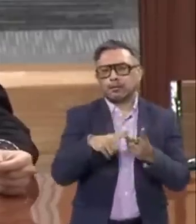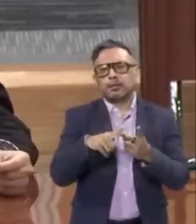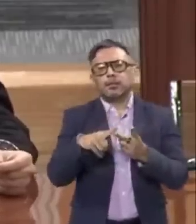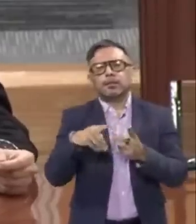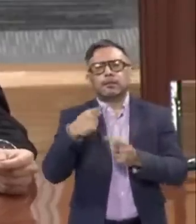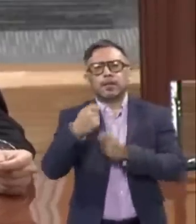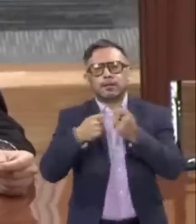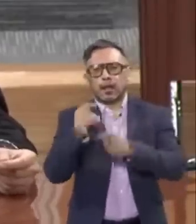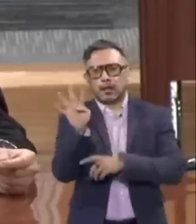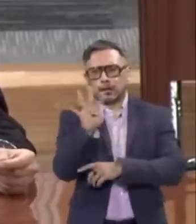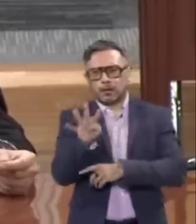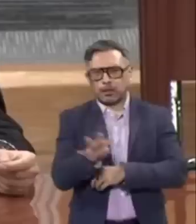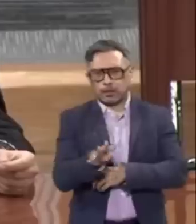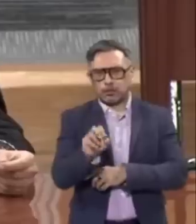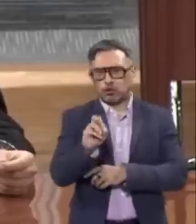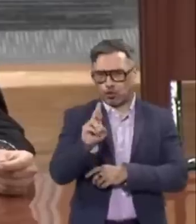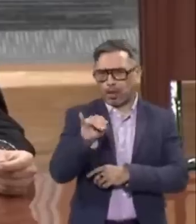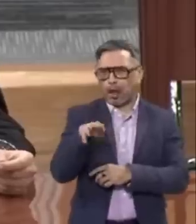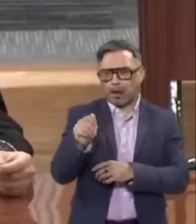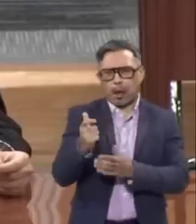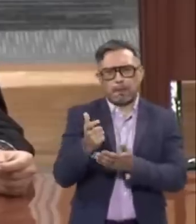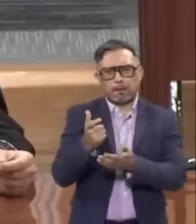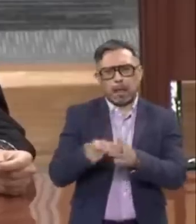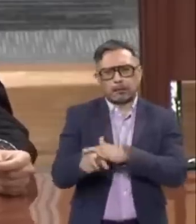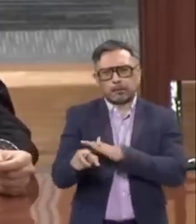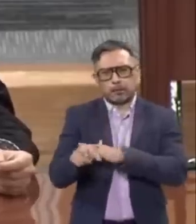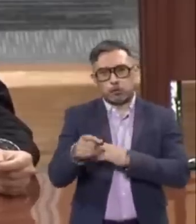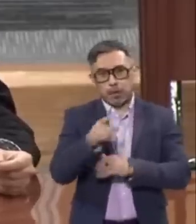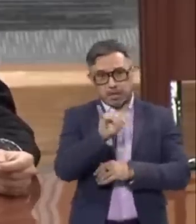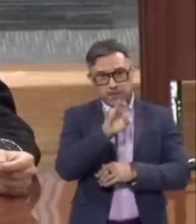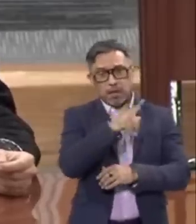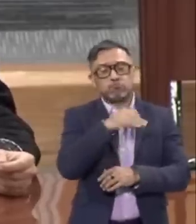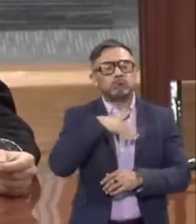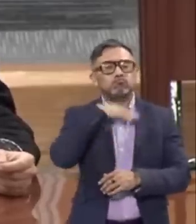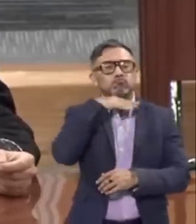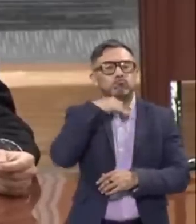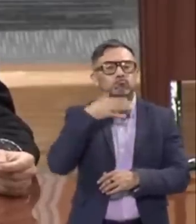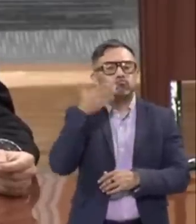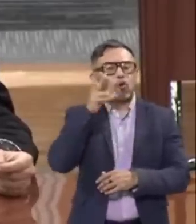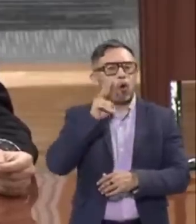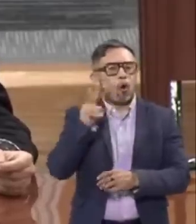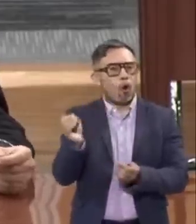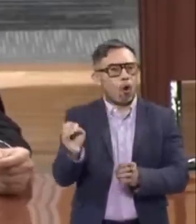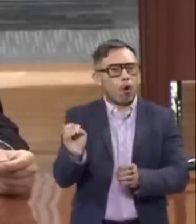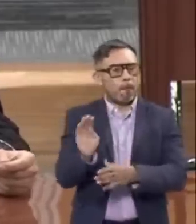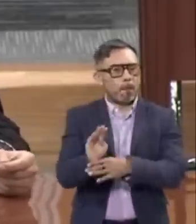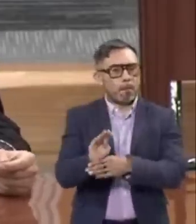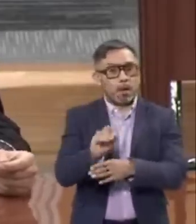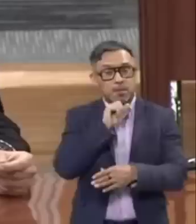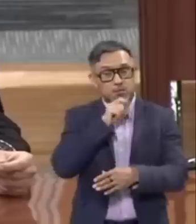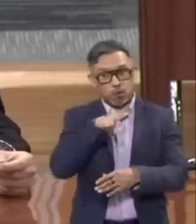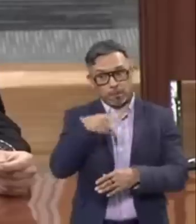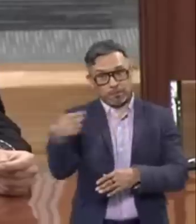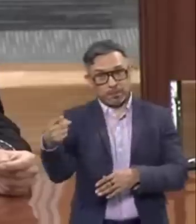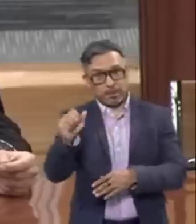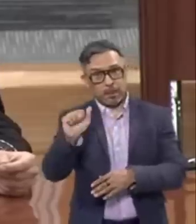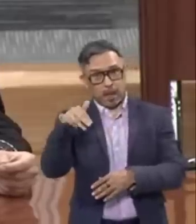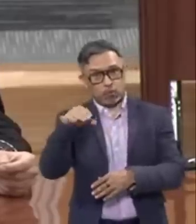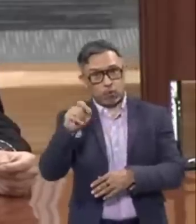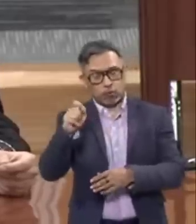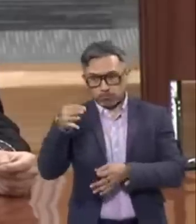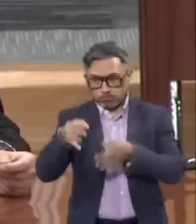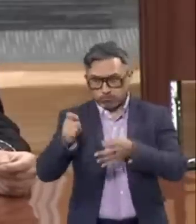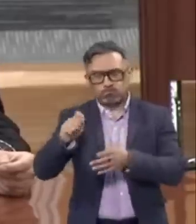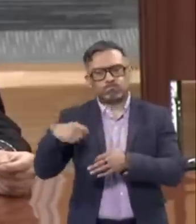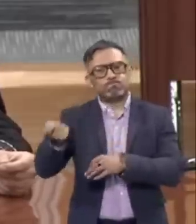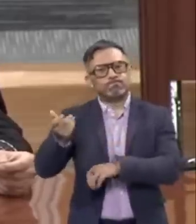Soriana. Y nada de esto lo vio el IFE. Incluso terminaron sancionando a Andrés Manuel López Obrador, pero